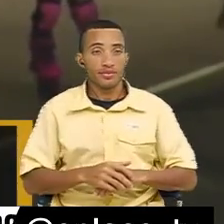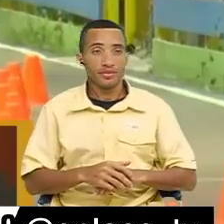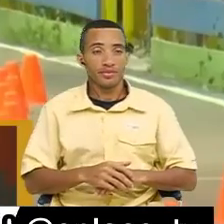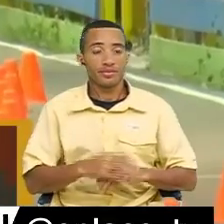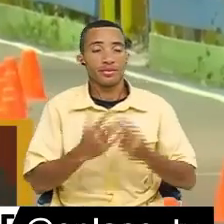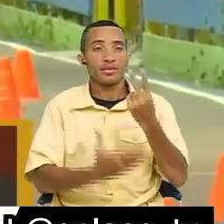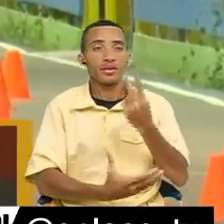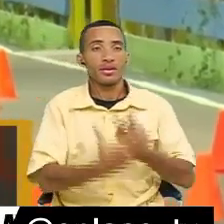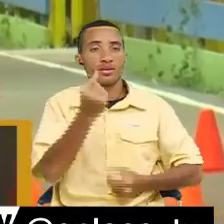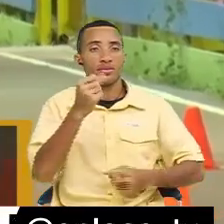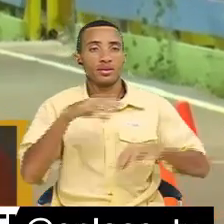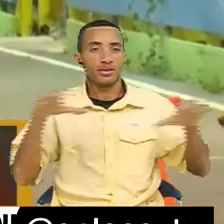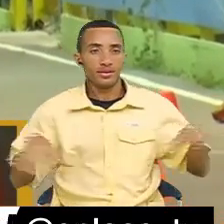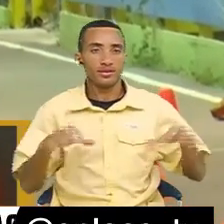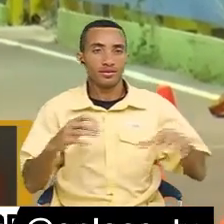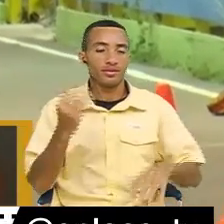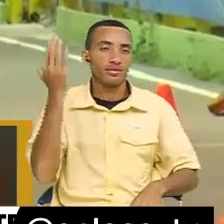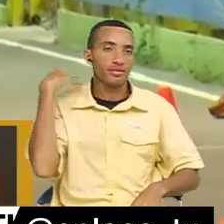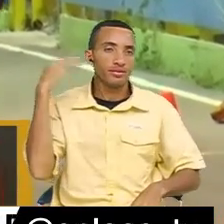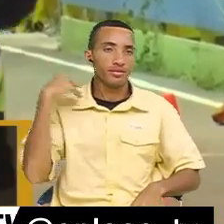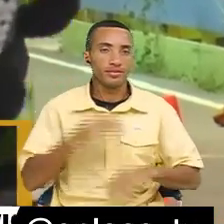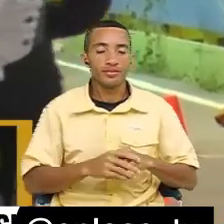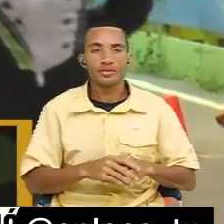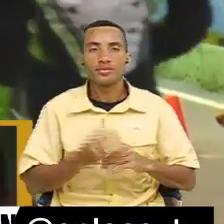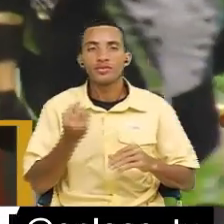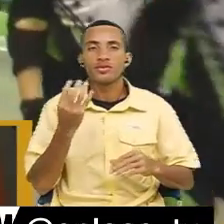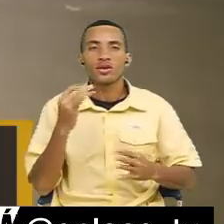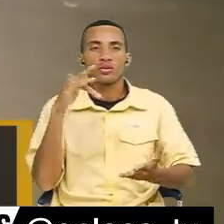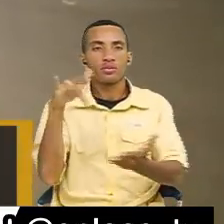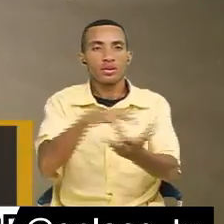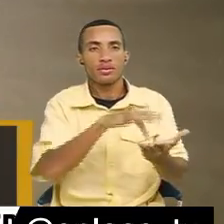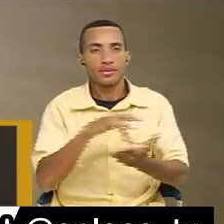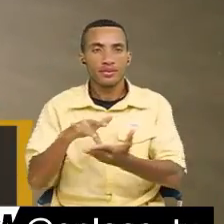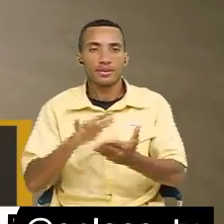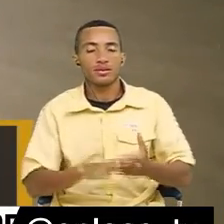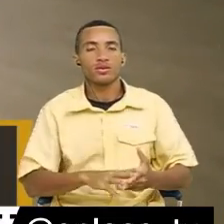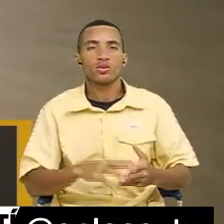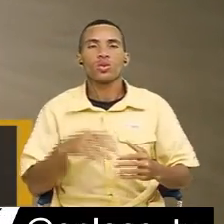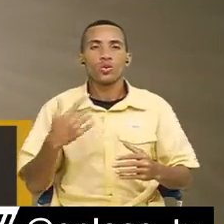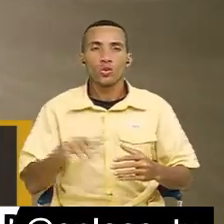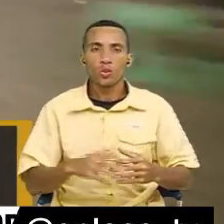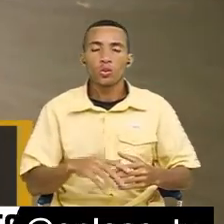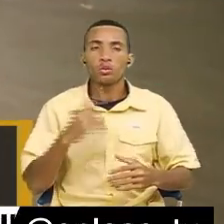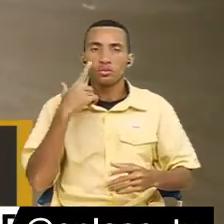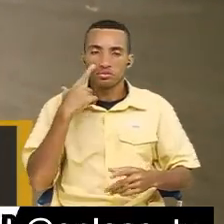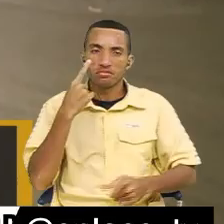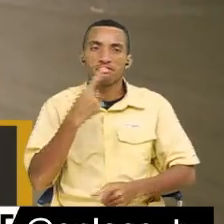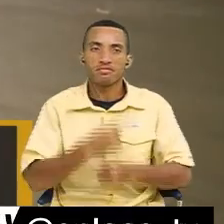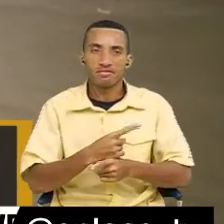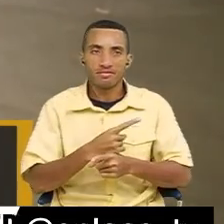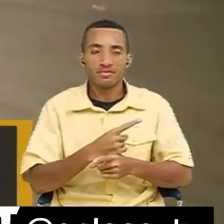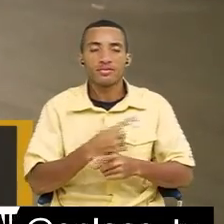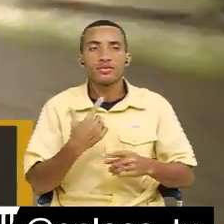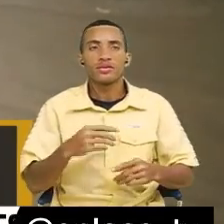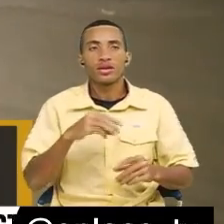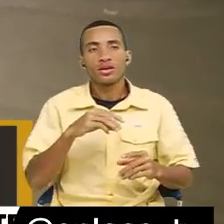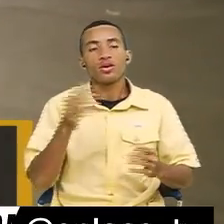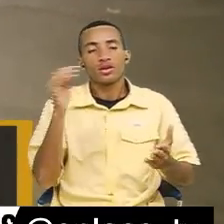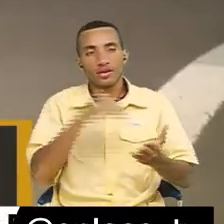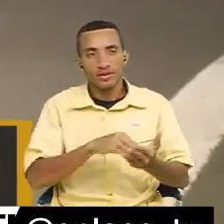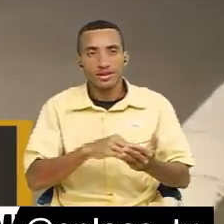En ambas actividades que se hicieron, el número de participantes fue el esperado. Esperamos que en este tercero también sea